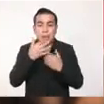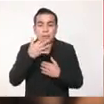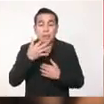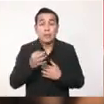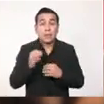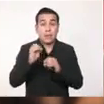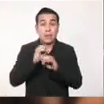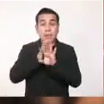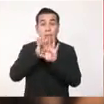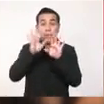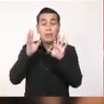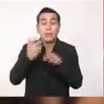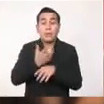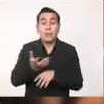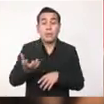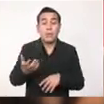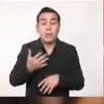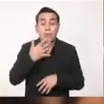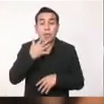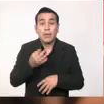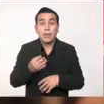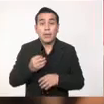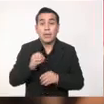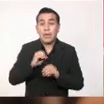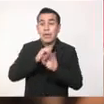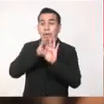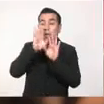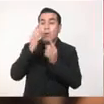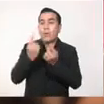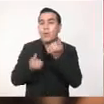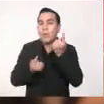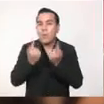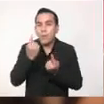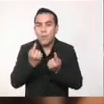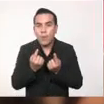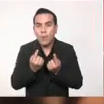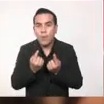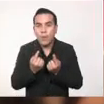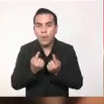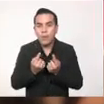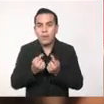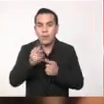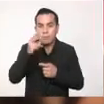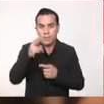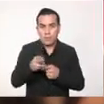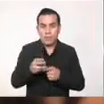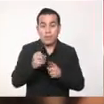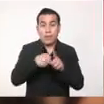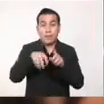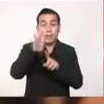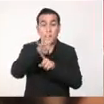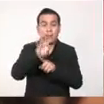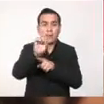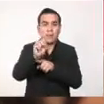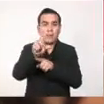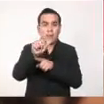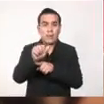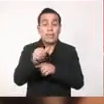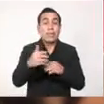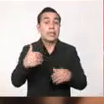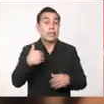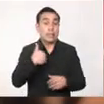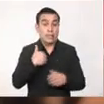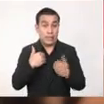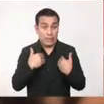hechos notorios, habían evidencias, como dice la otra sentencia de la Sala, cuando existan